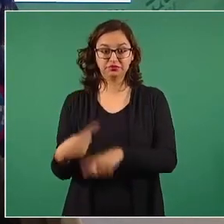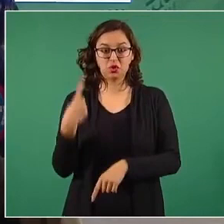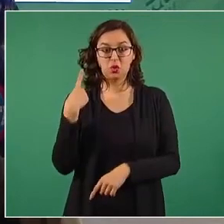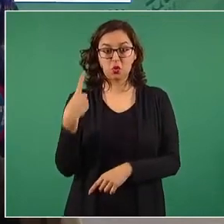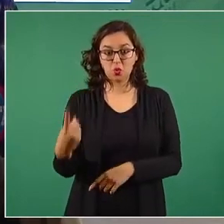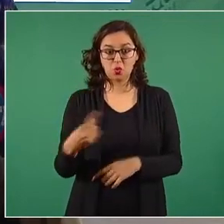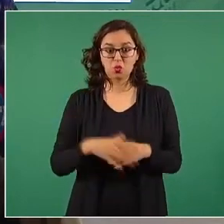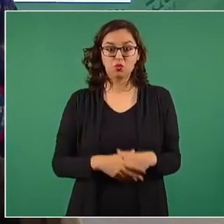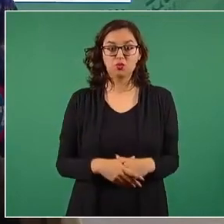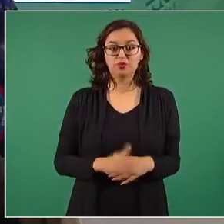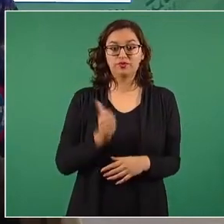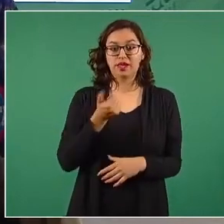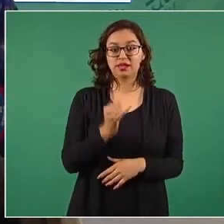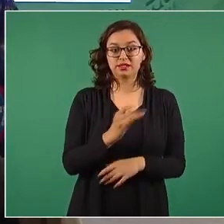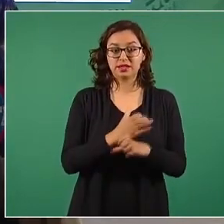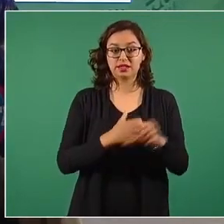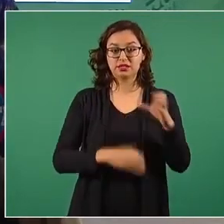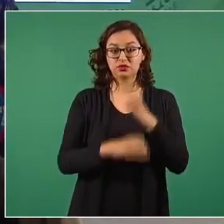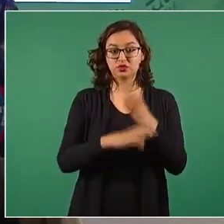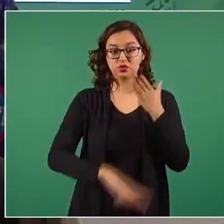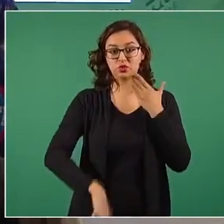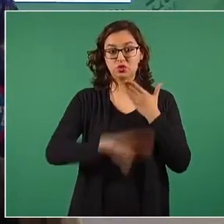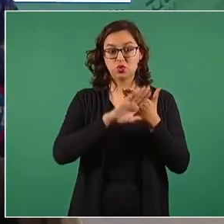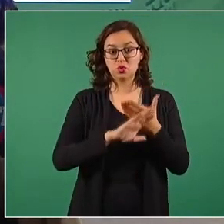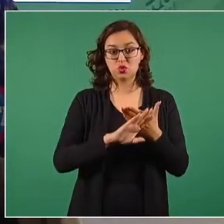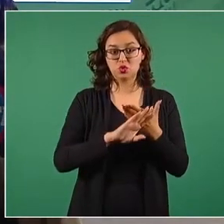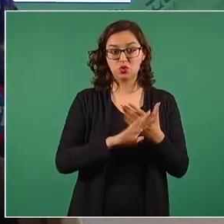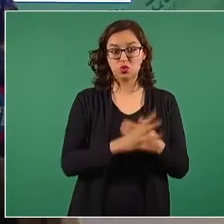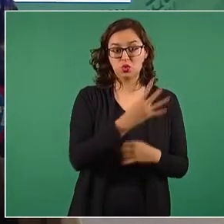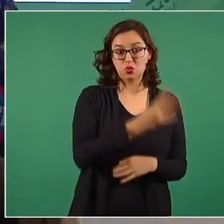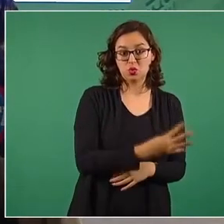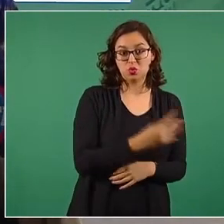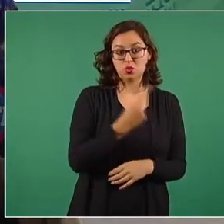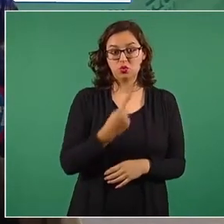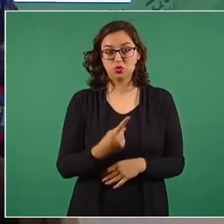Así las cosas, 4-1. López Dóriga, ay,